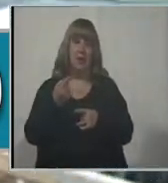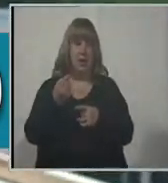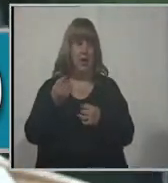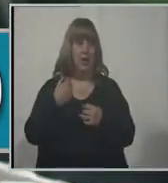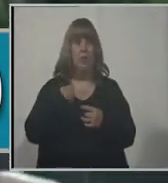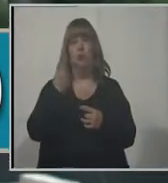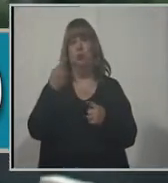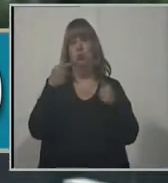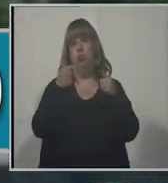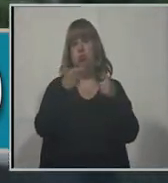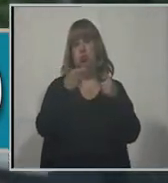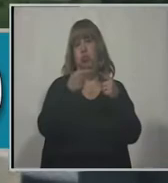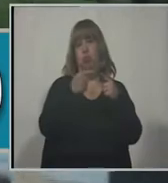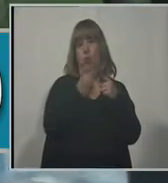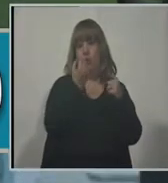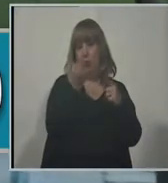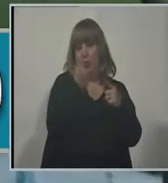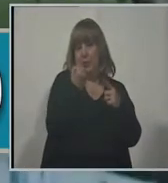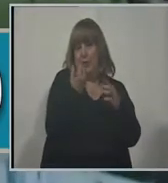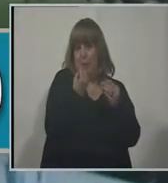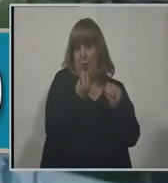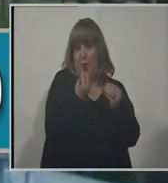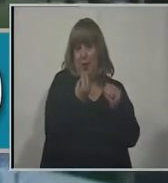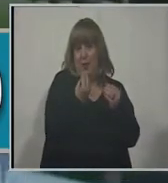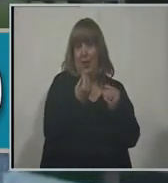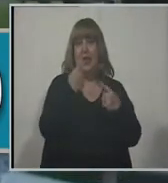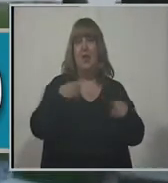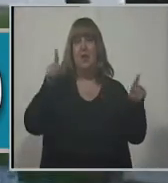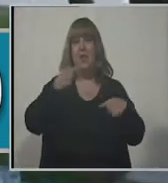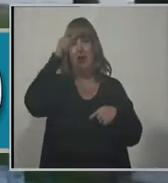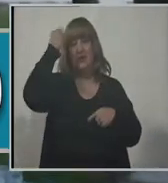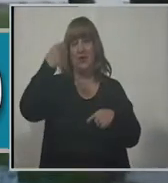uno de los puntos importantes de este evento es el himno nacional que